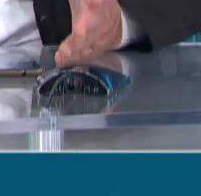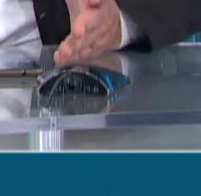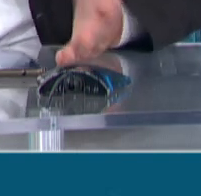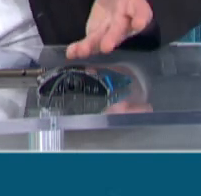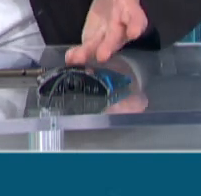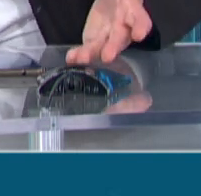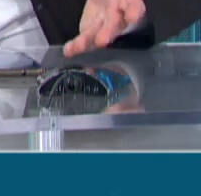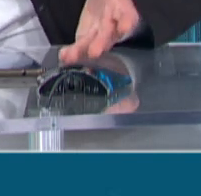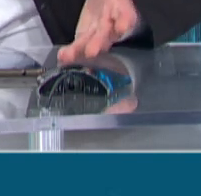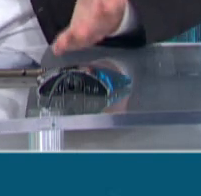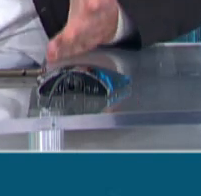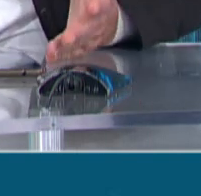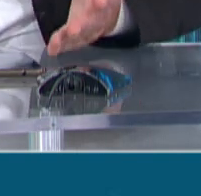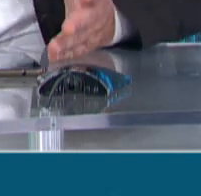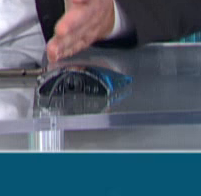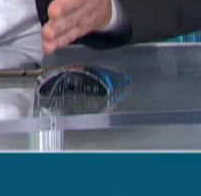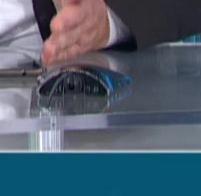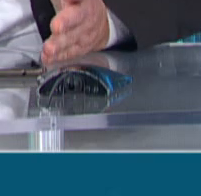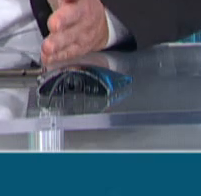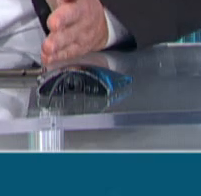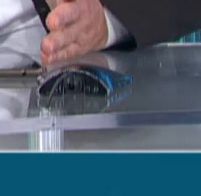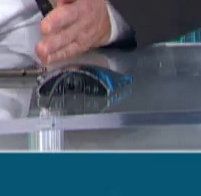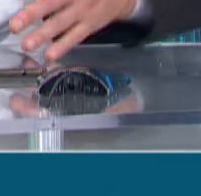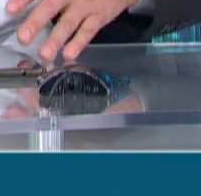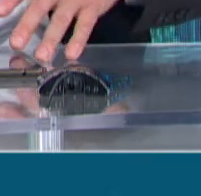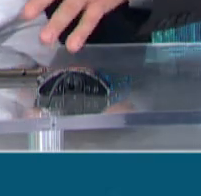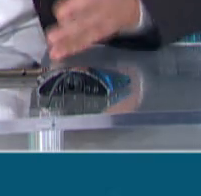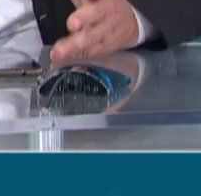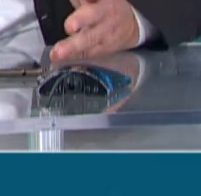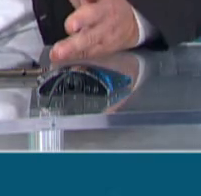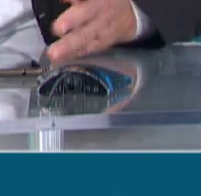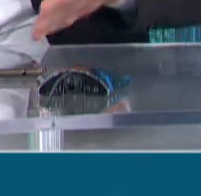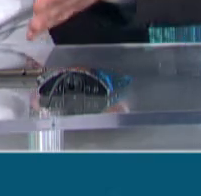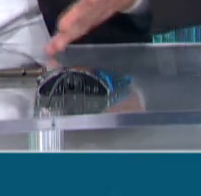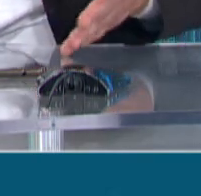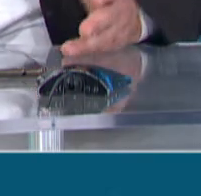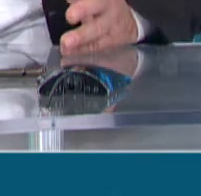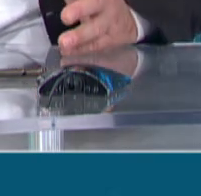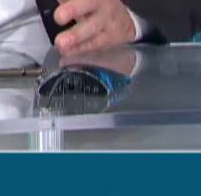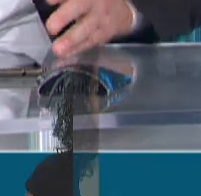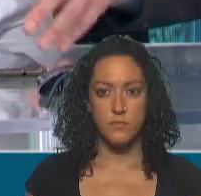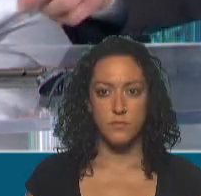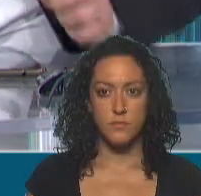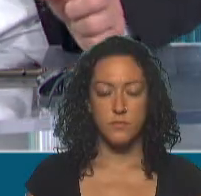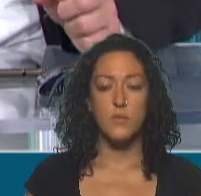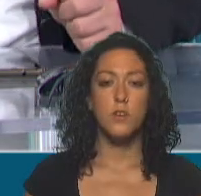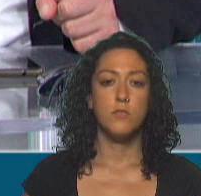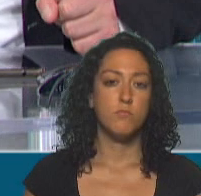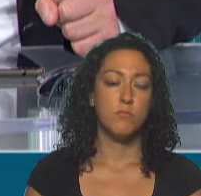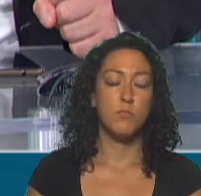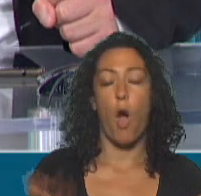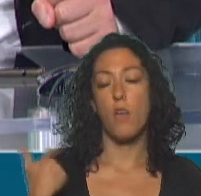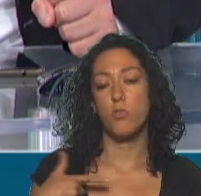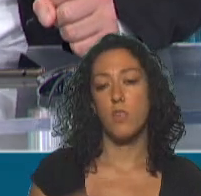Y hay una cuestión que es bastante lógica, alguien que integra una organización terrorista, como en algún momento se le